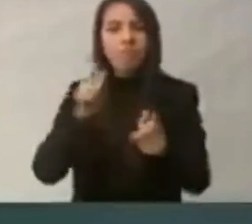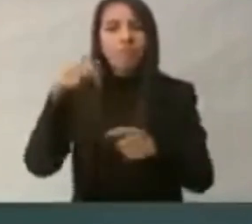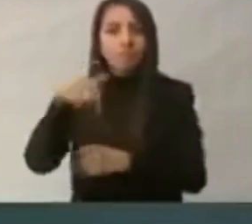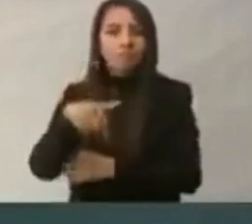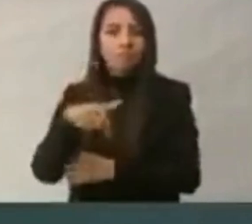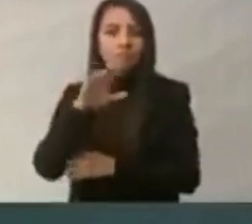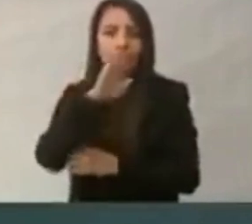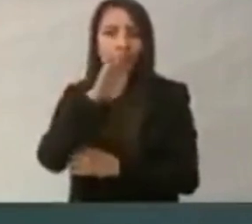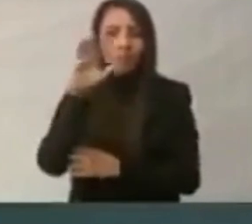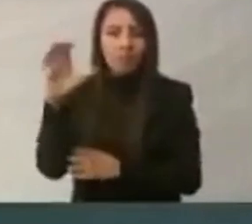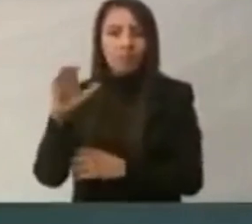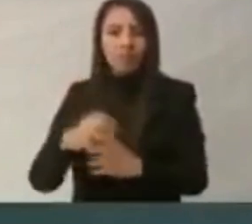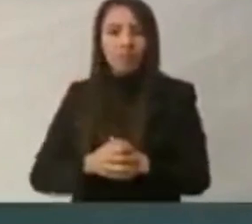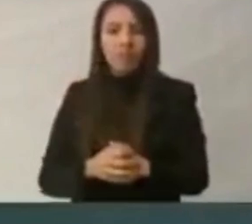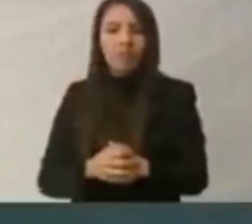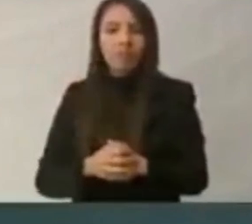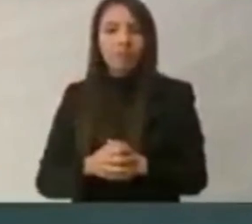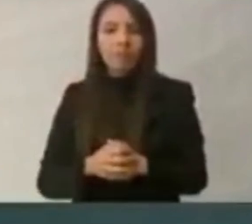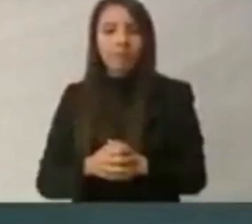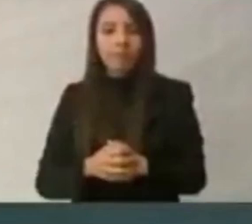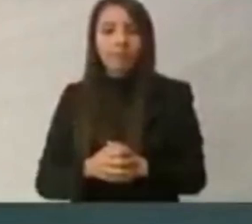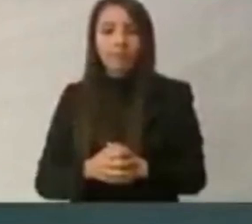todas maneras,